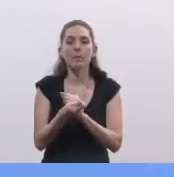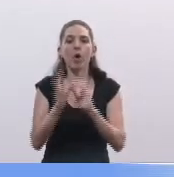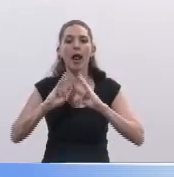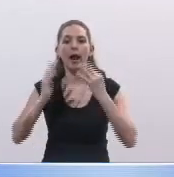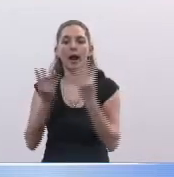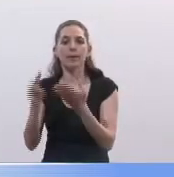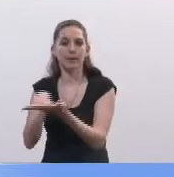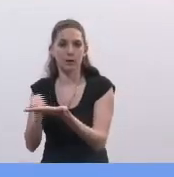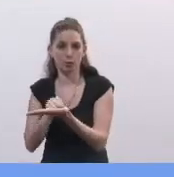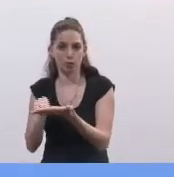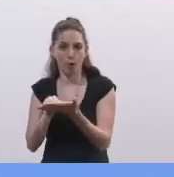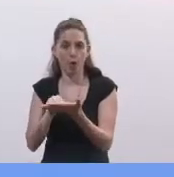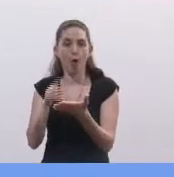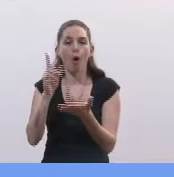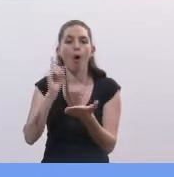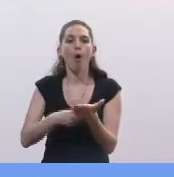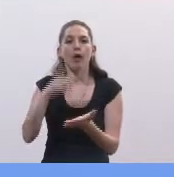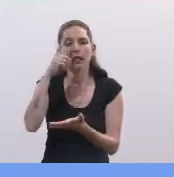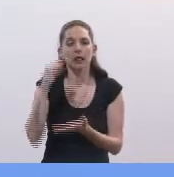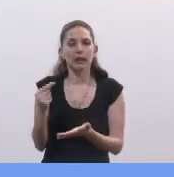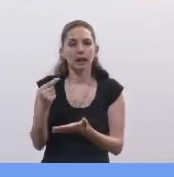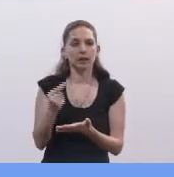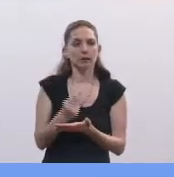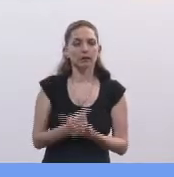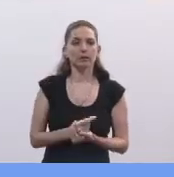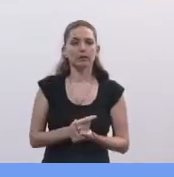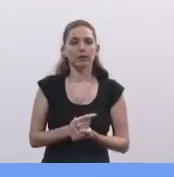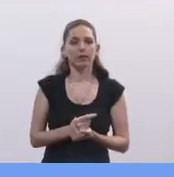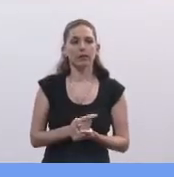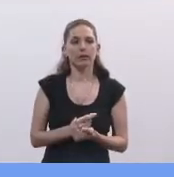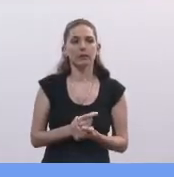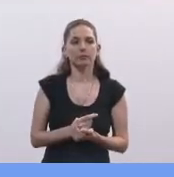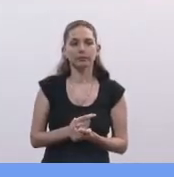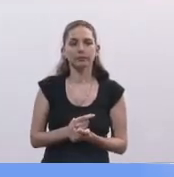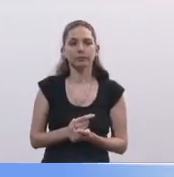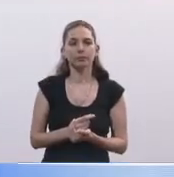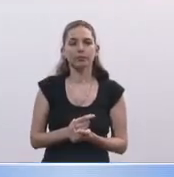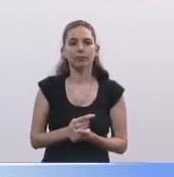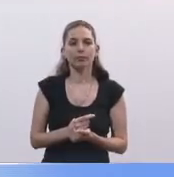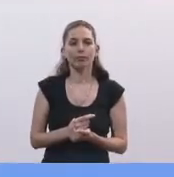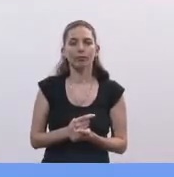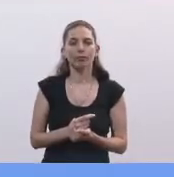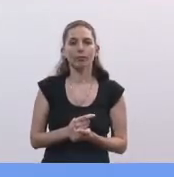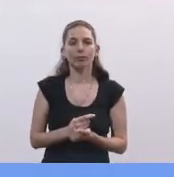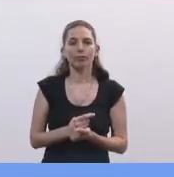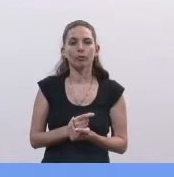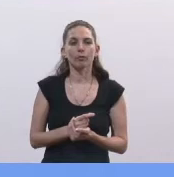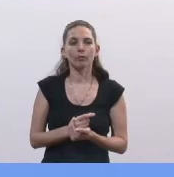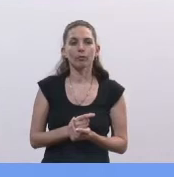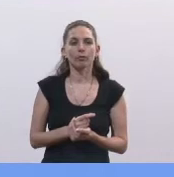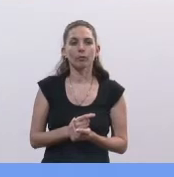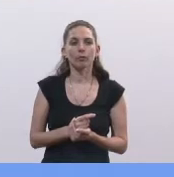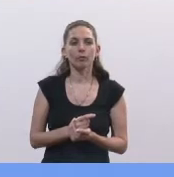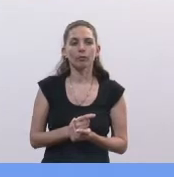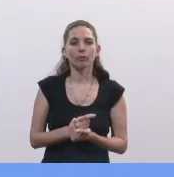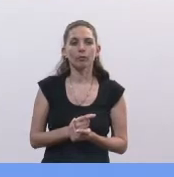Diputados. Orden del día 749, Cámara de Diputados. Un dictamen de la mayoría